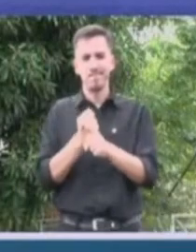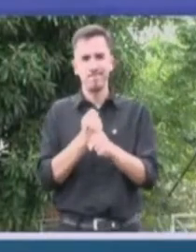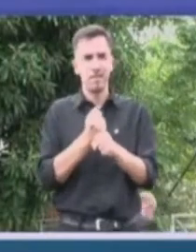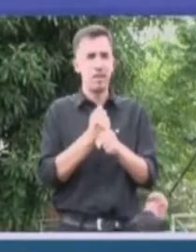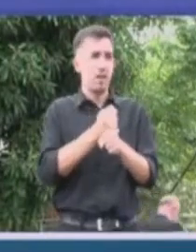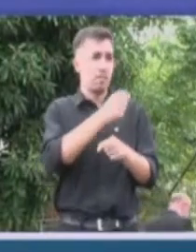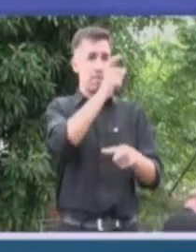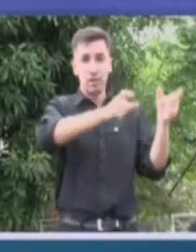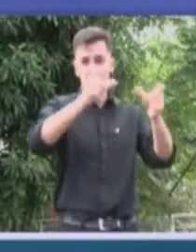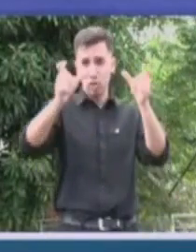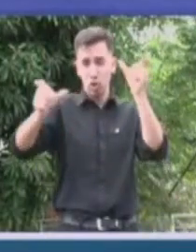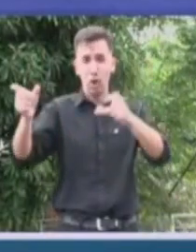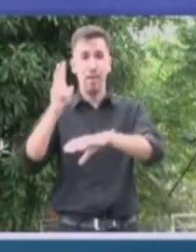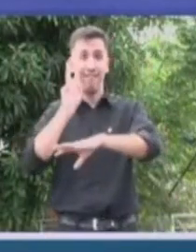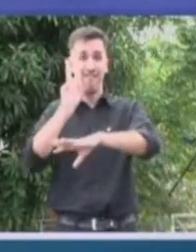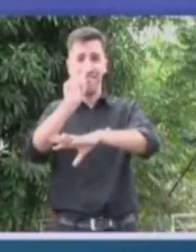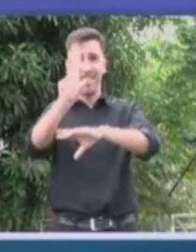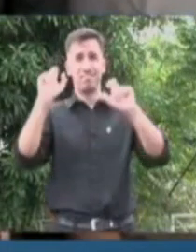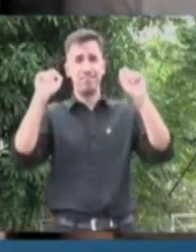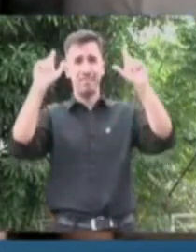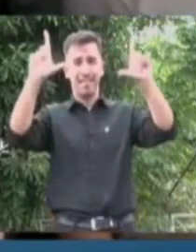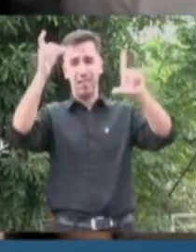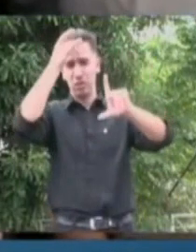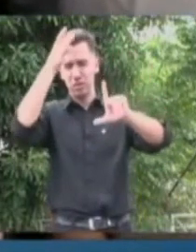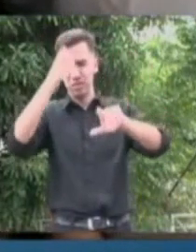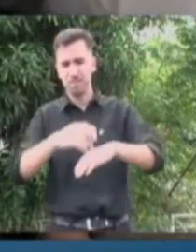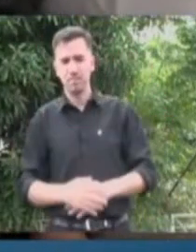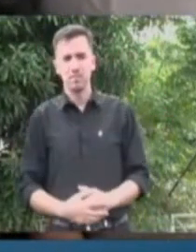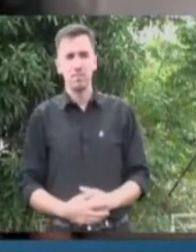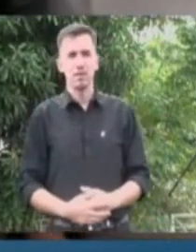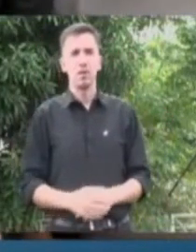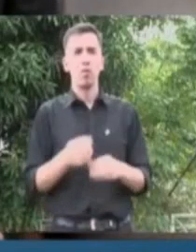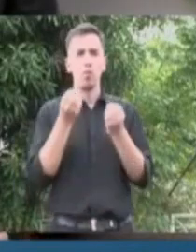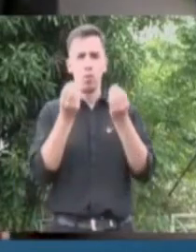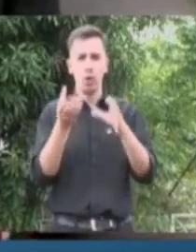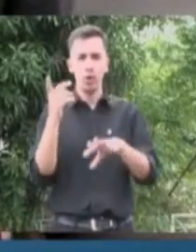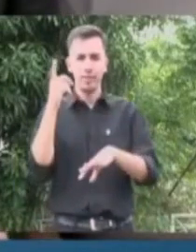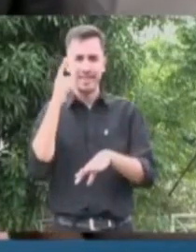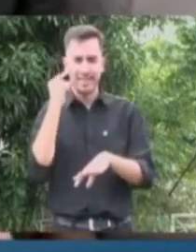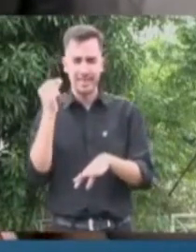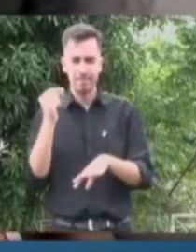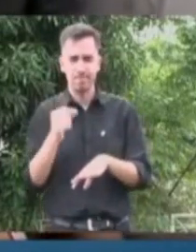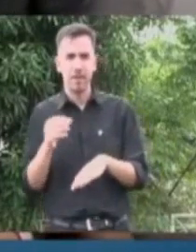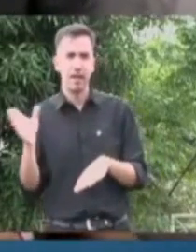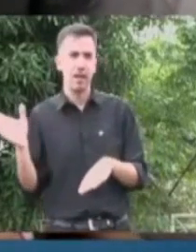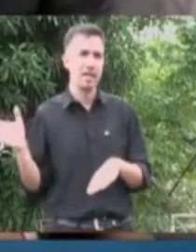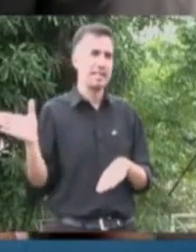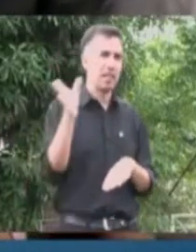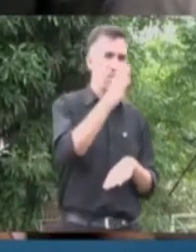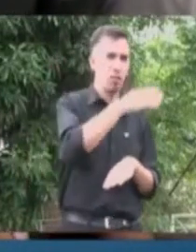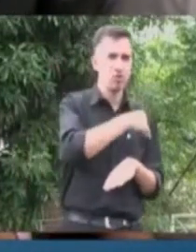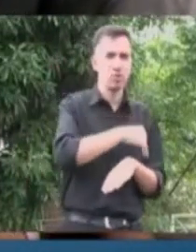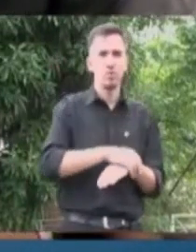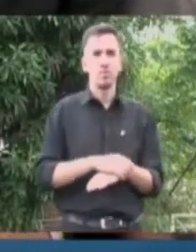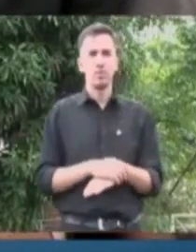la gente que nos mira a través del Canal 12, buenos días a todos. En primer lugar, quiero